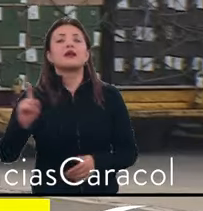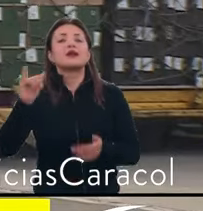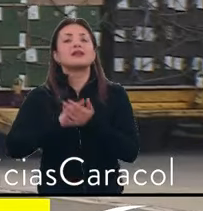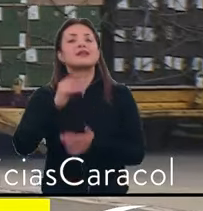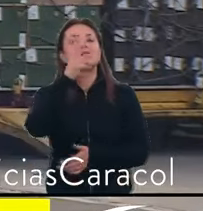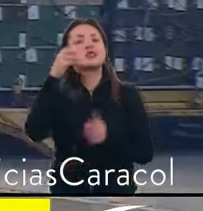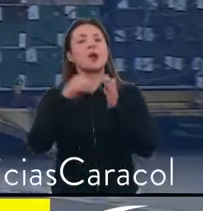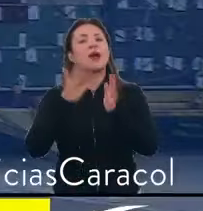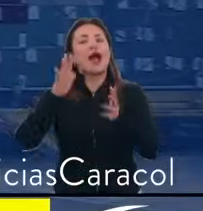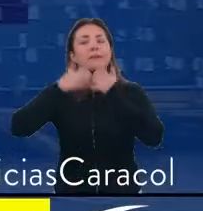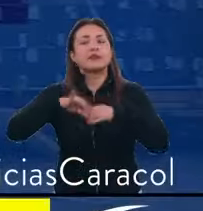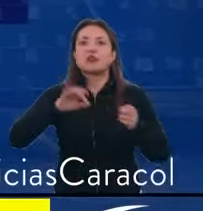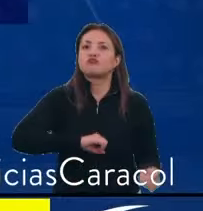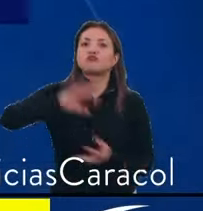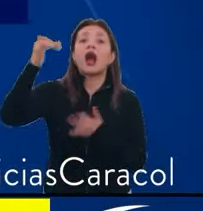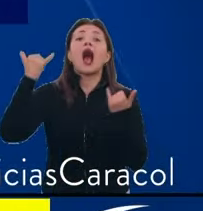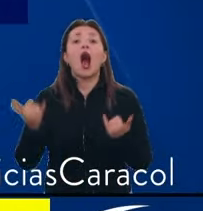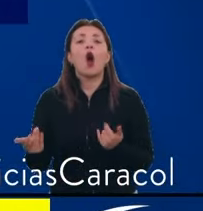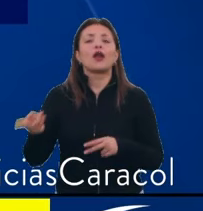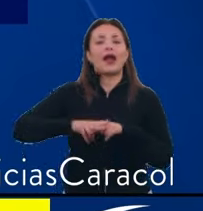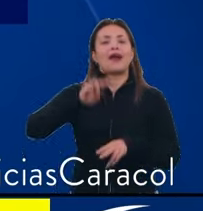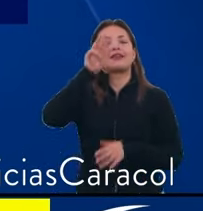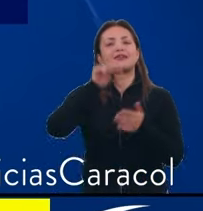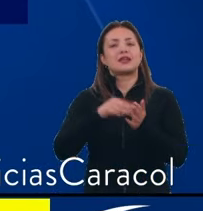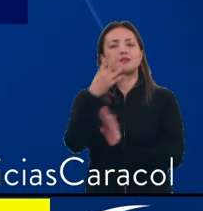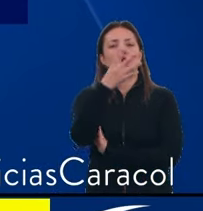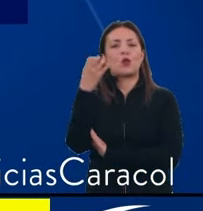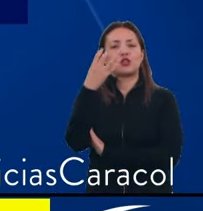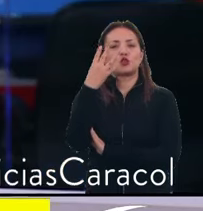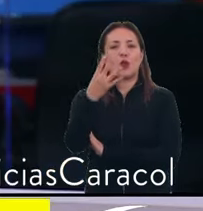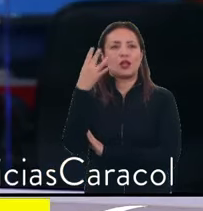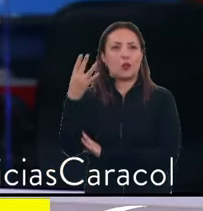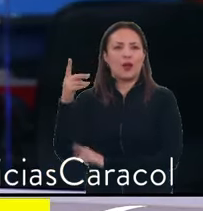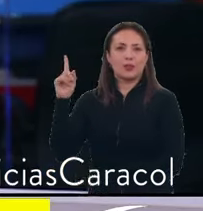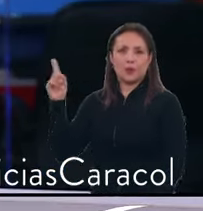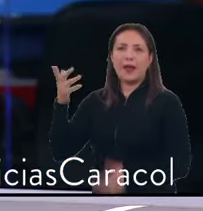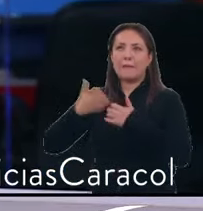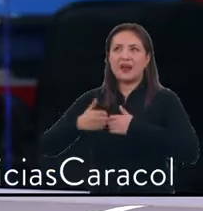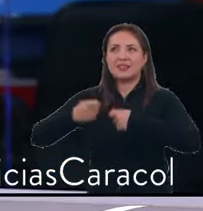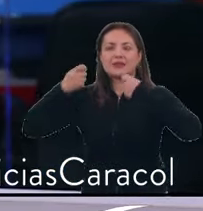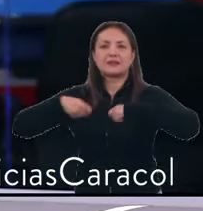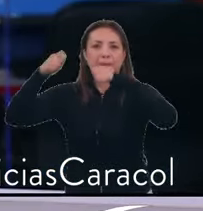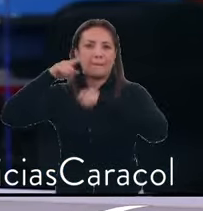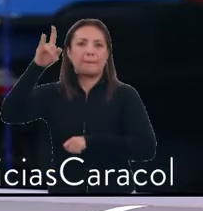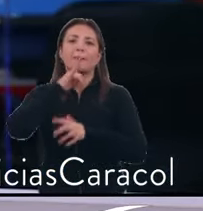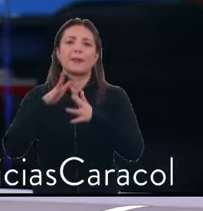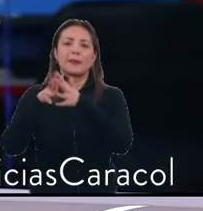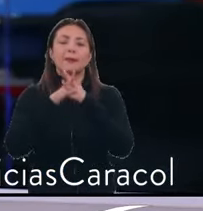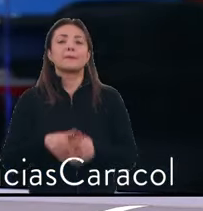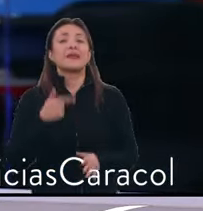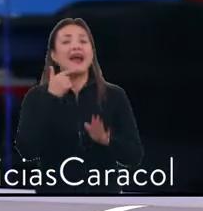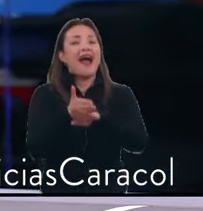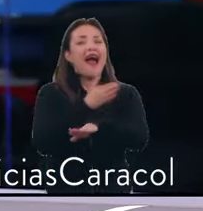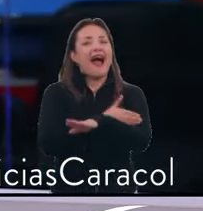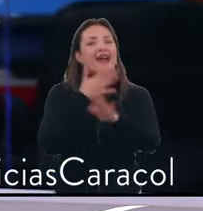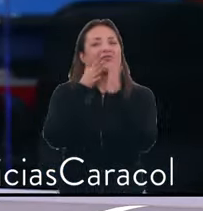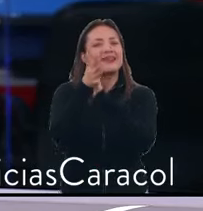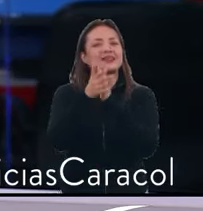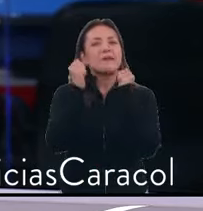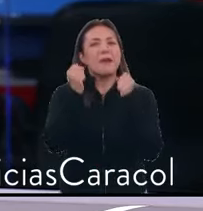colombianas llegaban a Estados Unidos, ahora son 3.444. Y como les contábamos, uno de los productos colombianos que